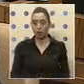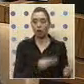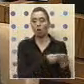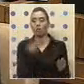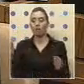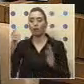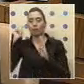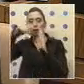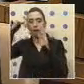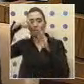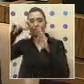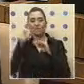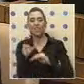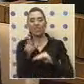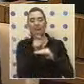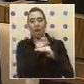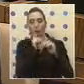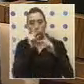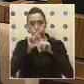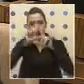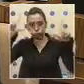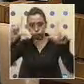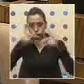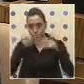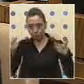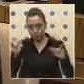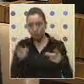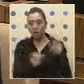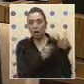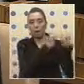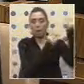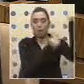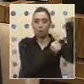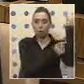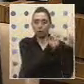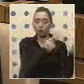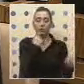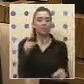un video. Los poderosos dicen que no han sido escuchados.